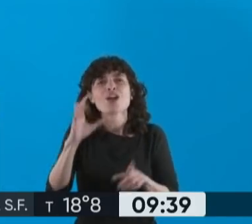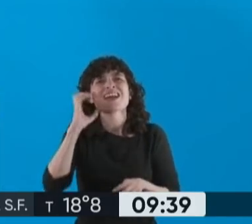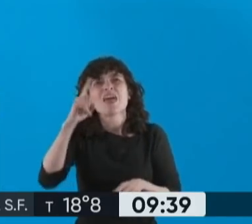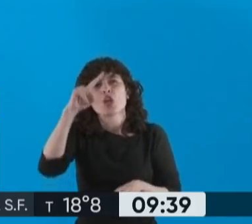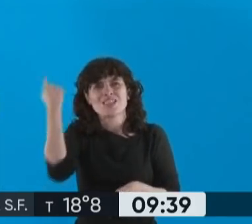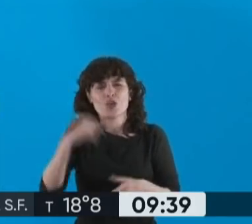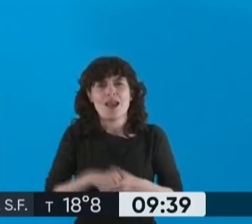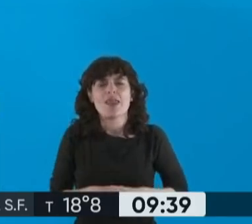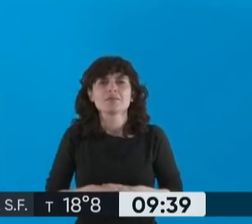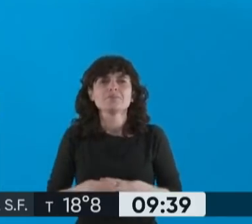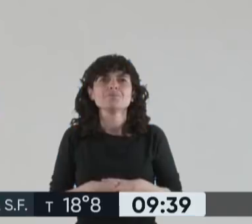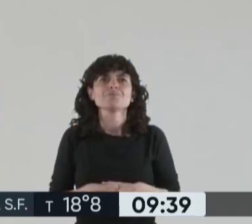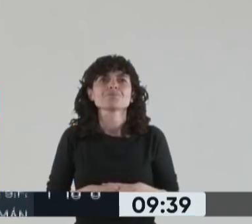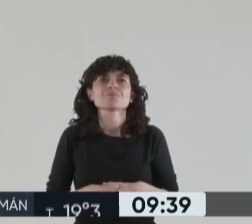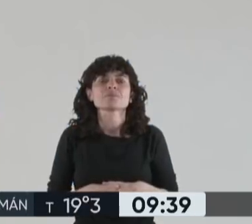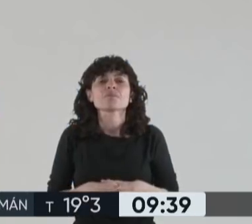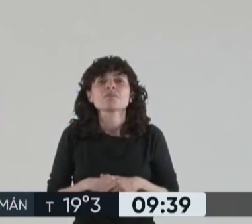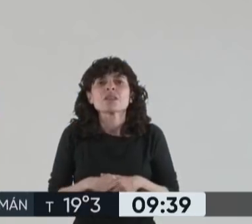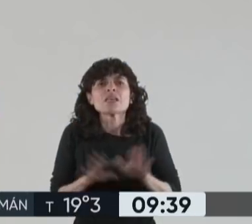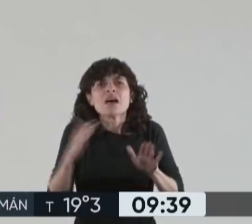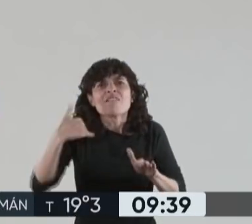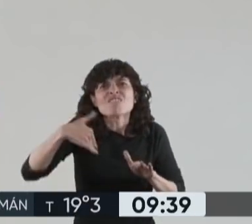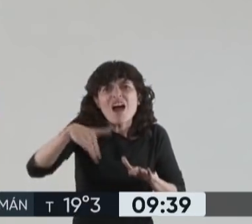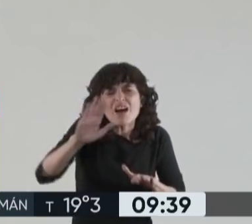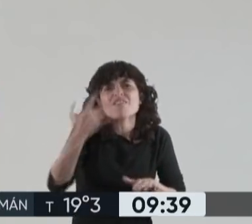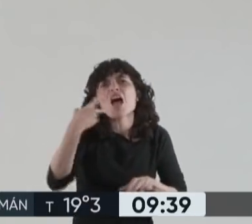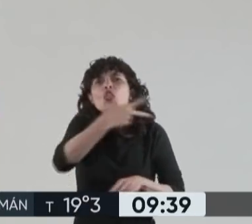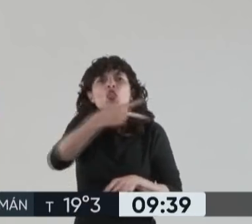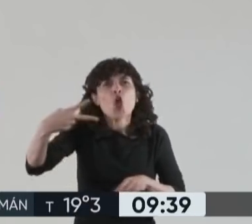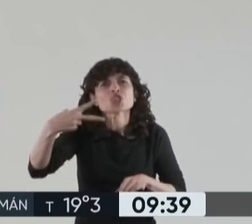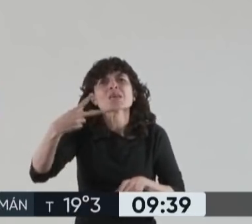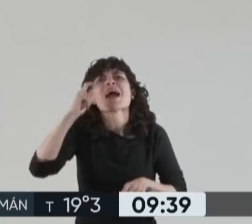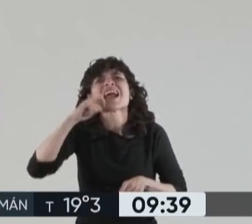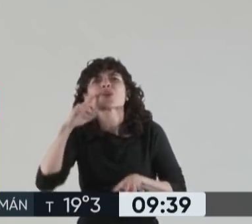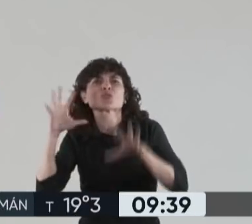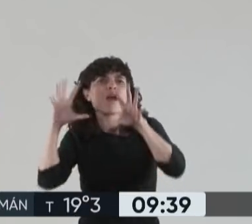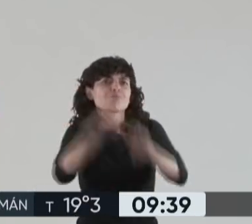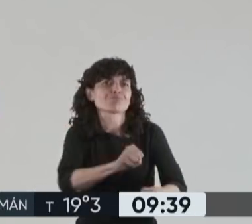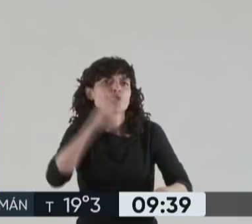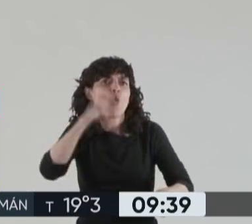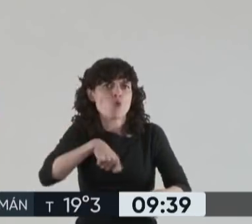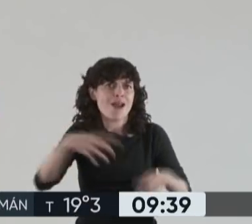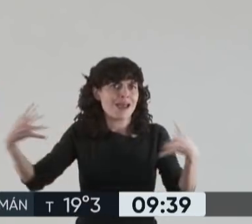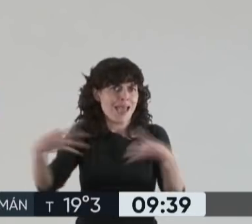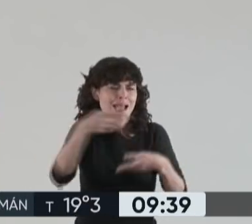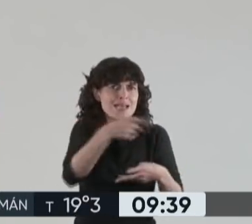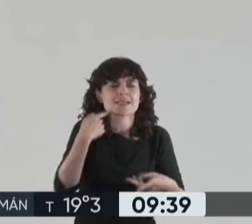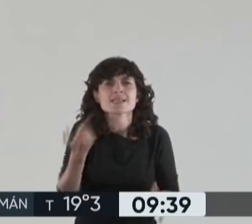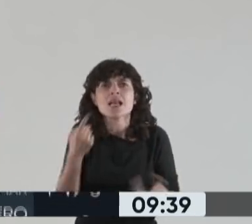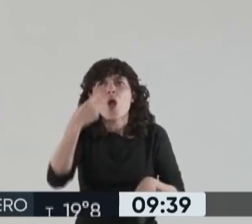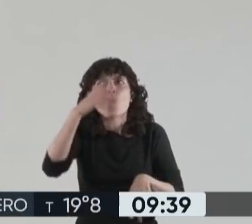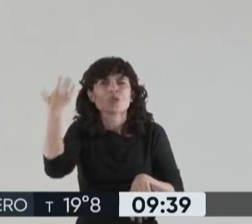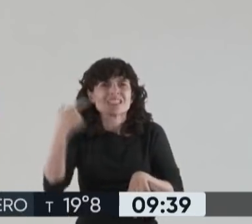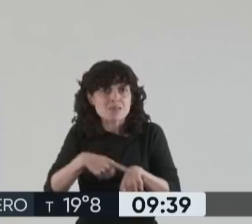Gabriela, buen día. Ya son 15 los días de la invasión de Rusia a Ucrania. En las últimas horas Rusia atacó